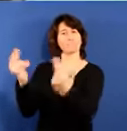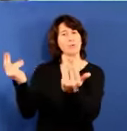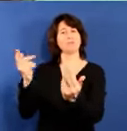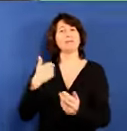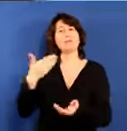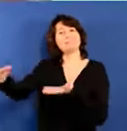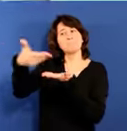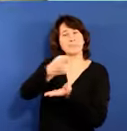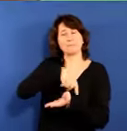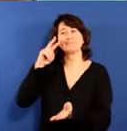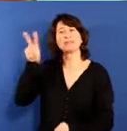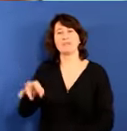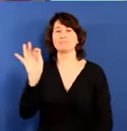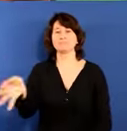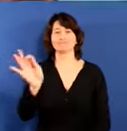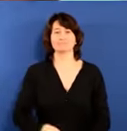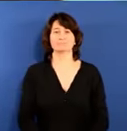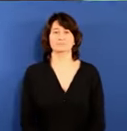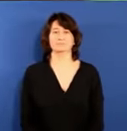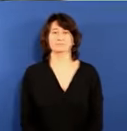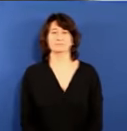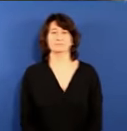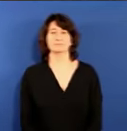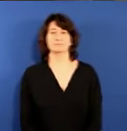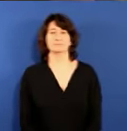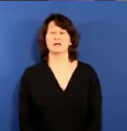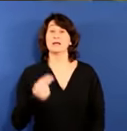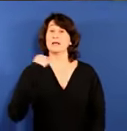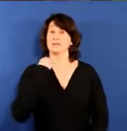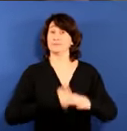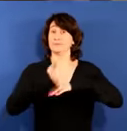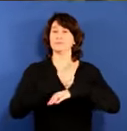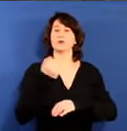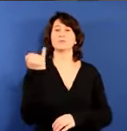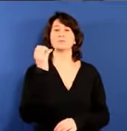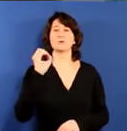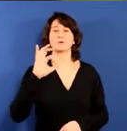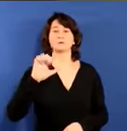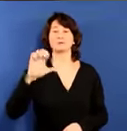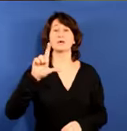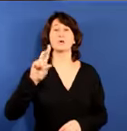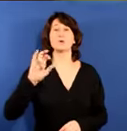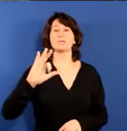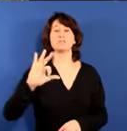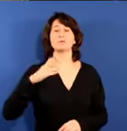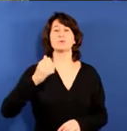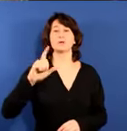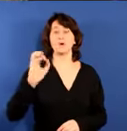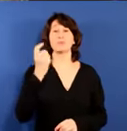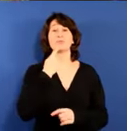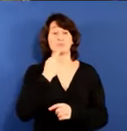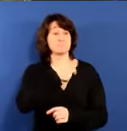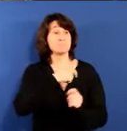general define esta 10ª edición como un reconocimiento al tesón, a la dignidad y el trabajo de las mujeres, y ha destacado